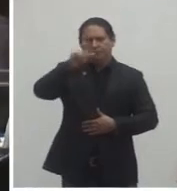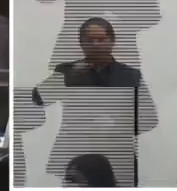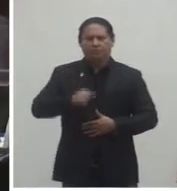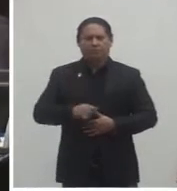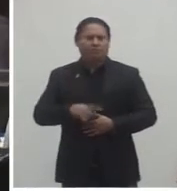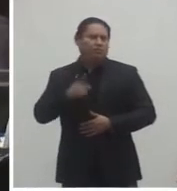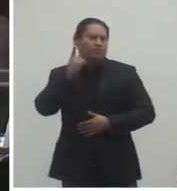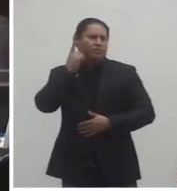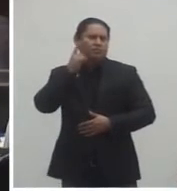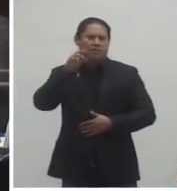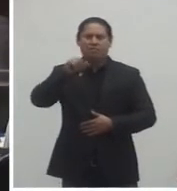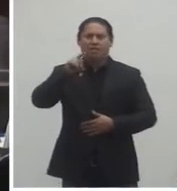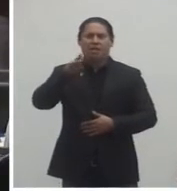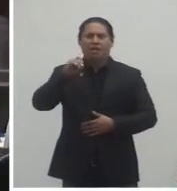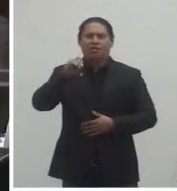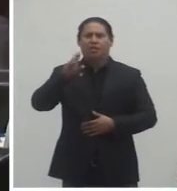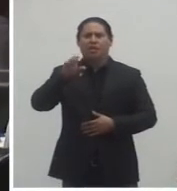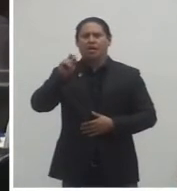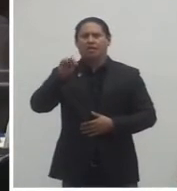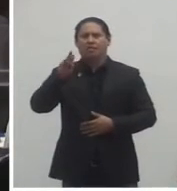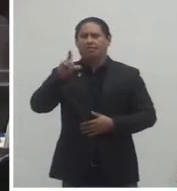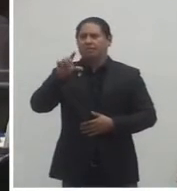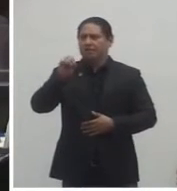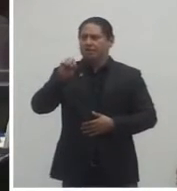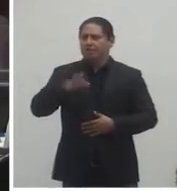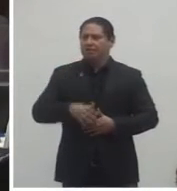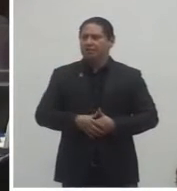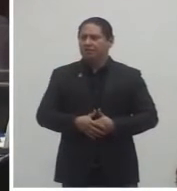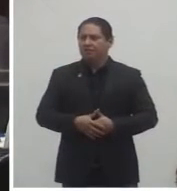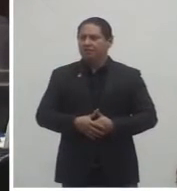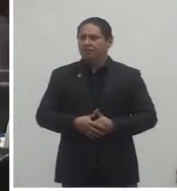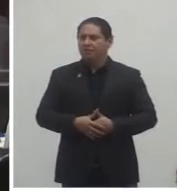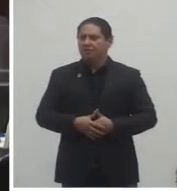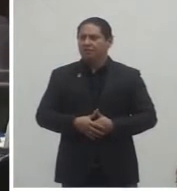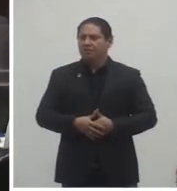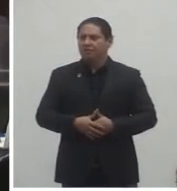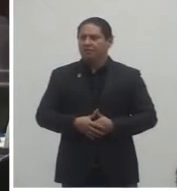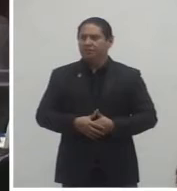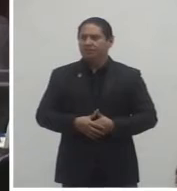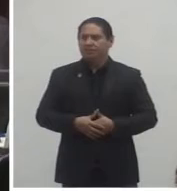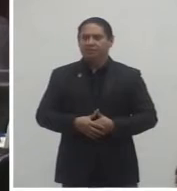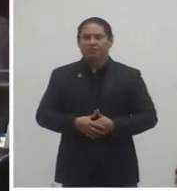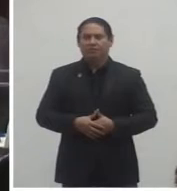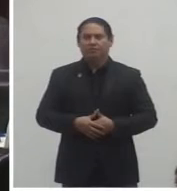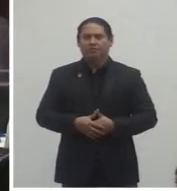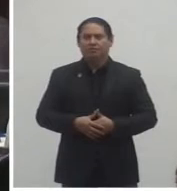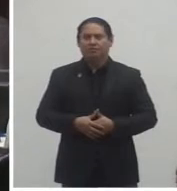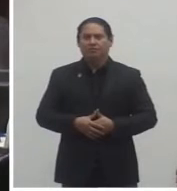Mario Alberto? Tengo unos puntos en donde difiero del diputado.